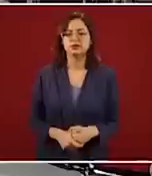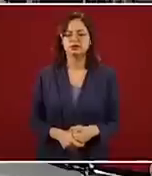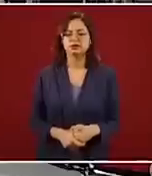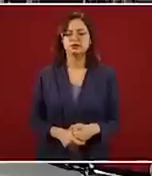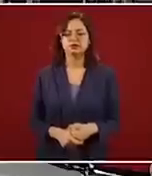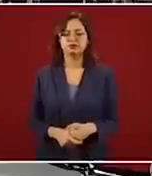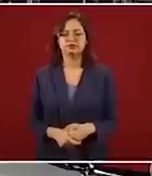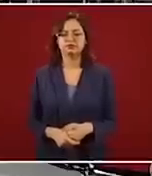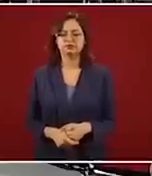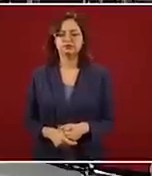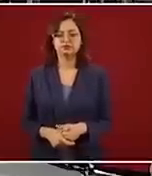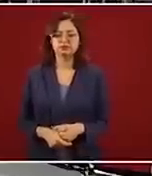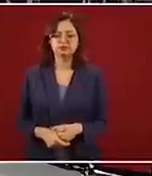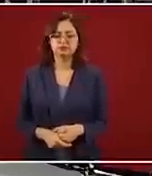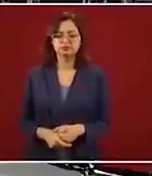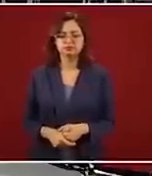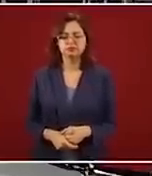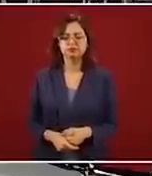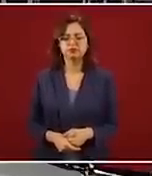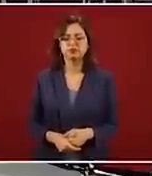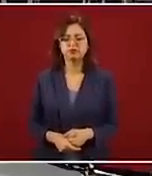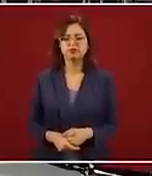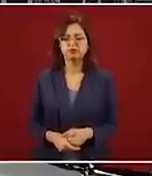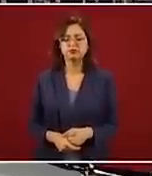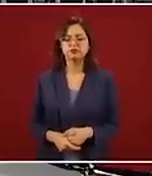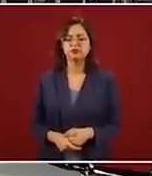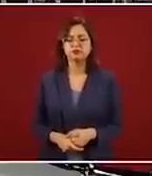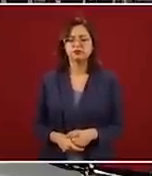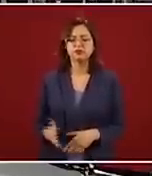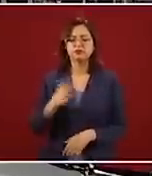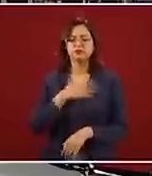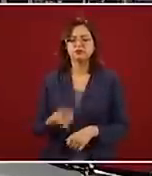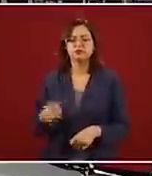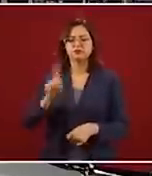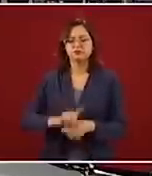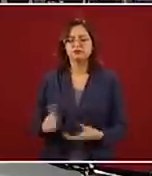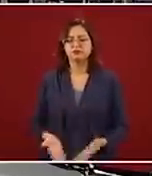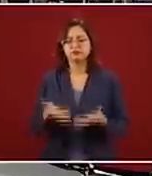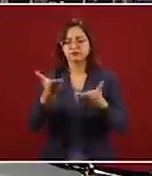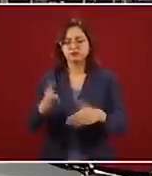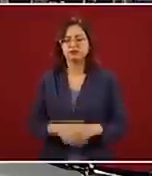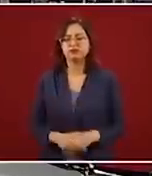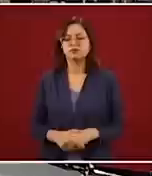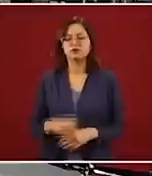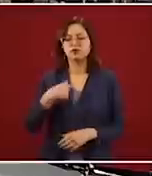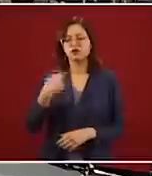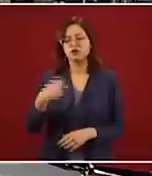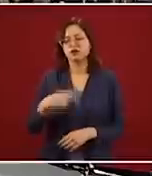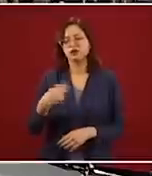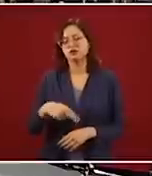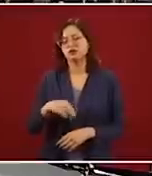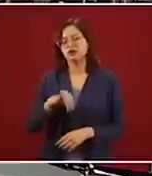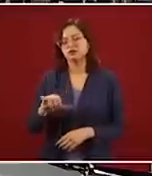Respecto a este número, ¿cómo se procede? Si pudieras... Sí. Buenos días, subsecretario Hans Salazar, ZMG Noticias.